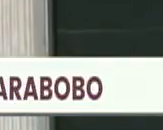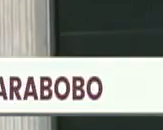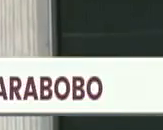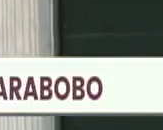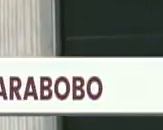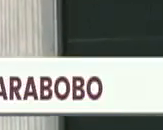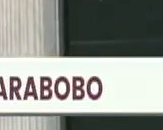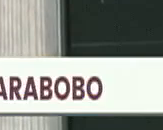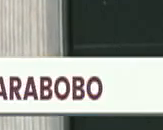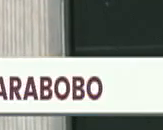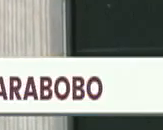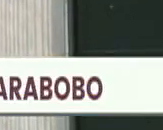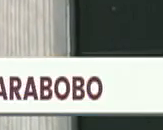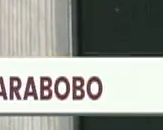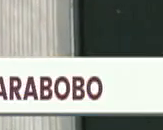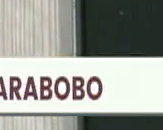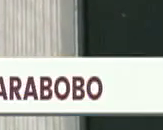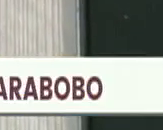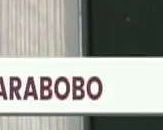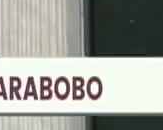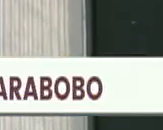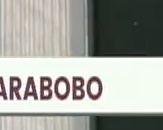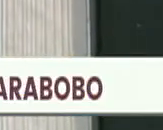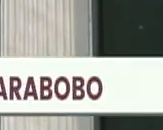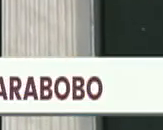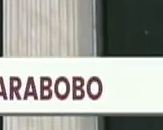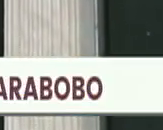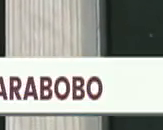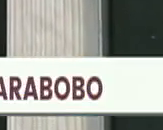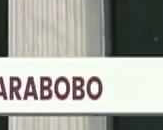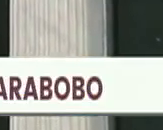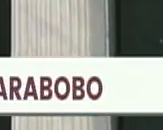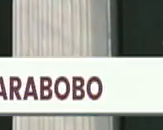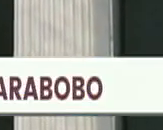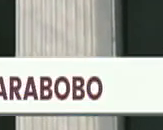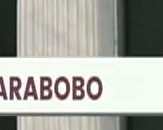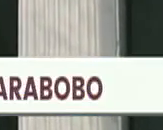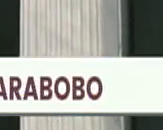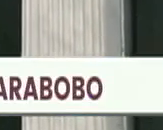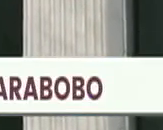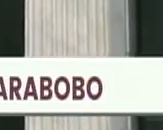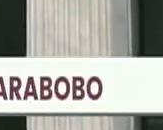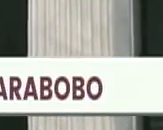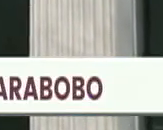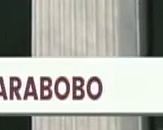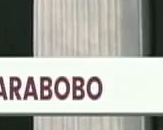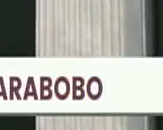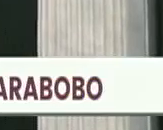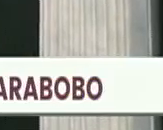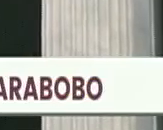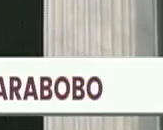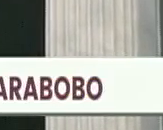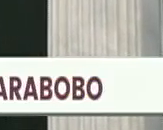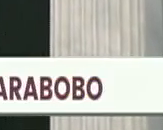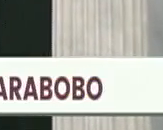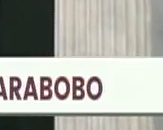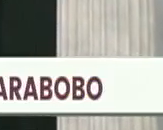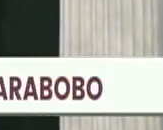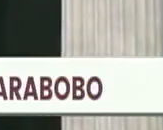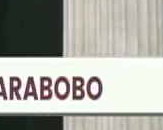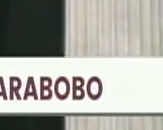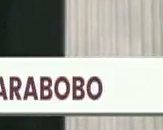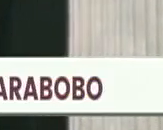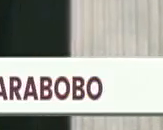Venezuela. Venezuela no será colonia de nadie y ha ratificado el Ejecutivo Nacional que a 199 años de la liberación